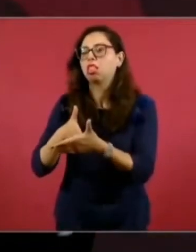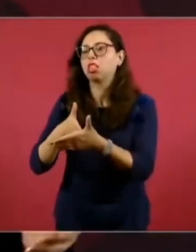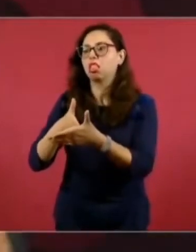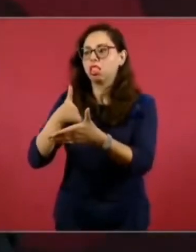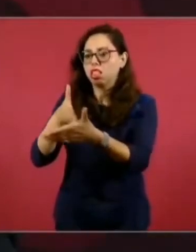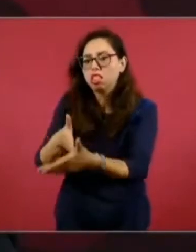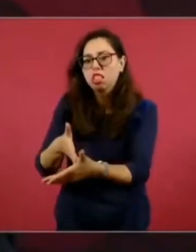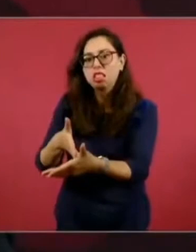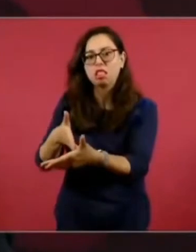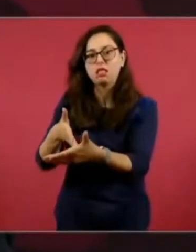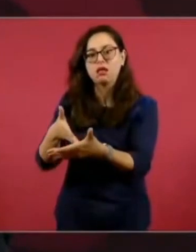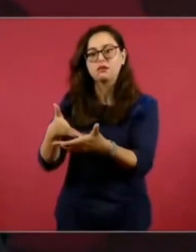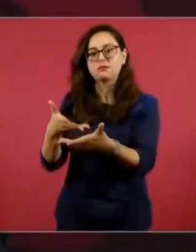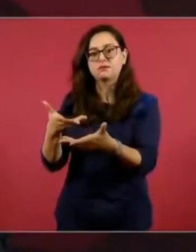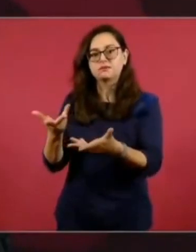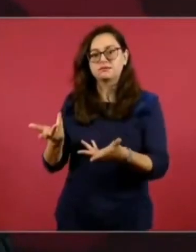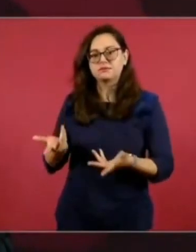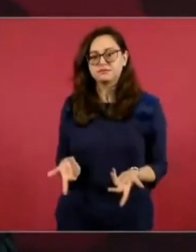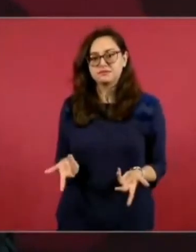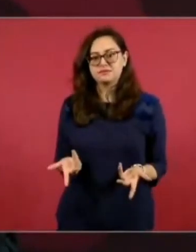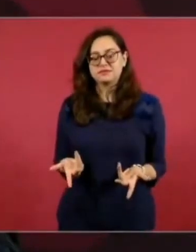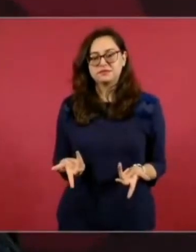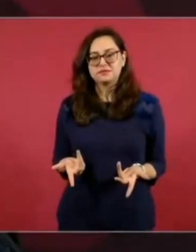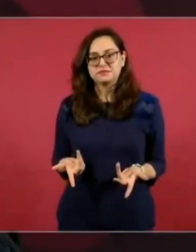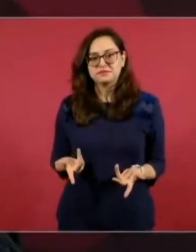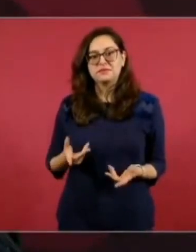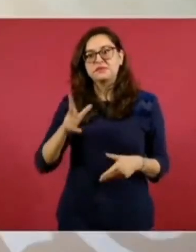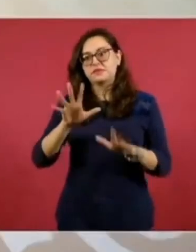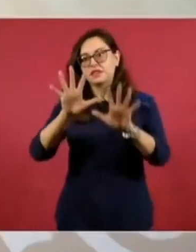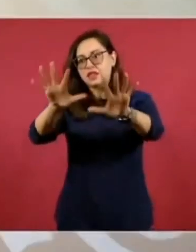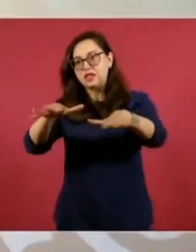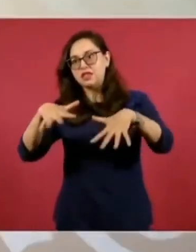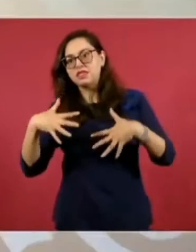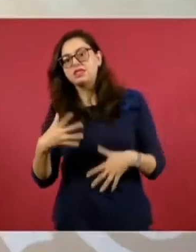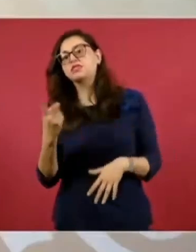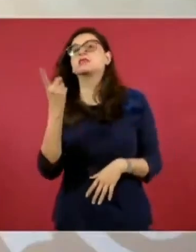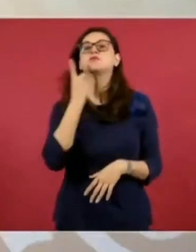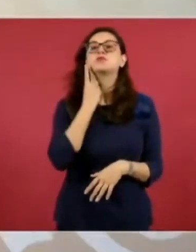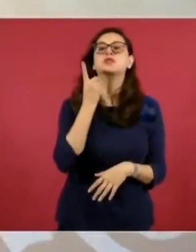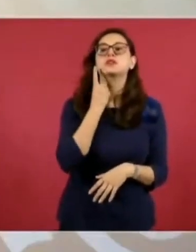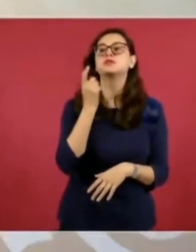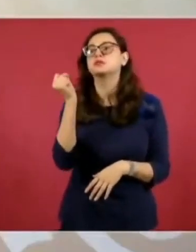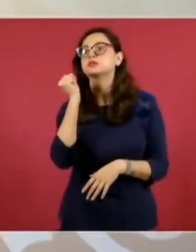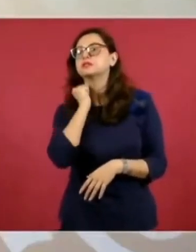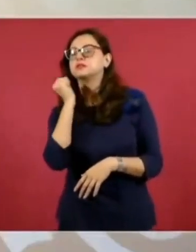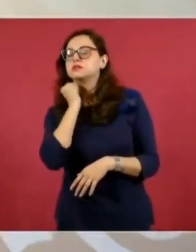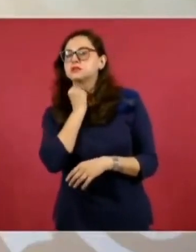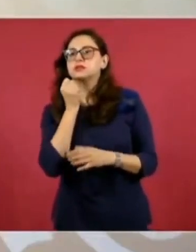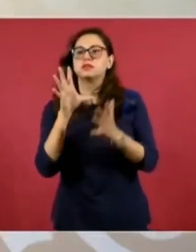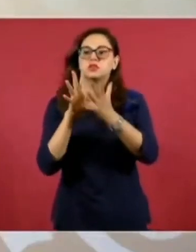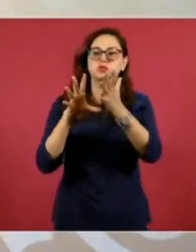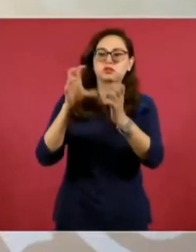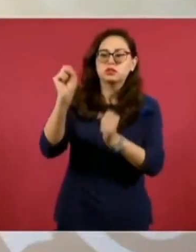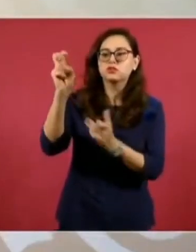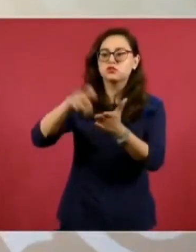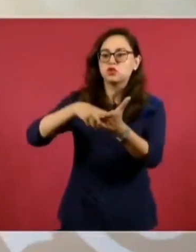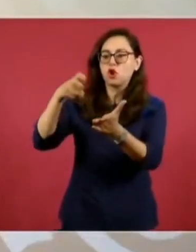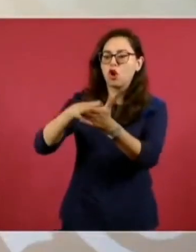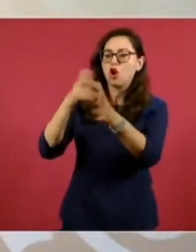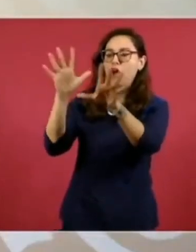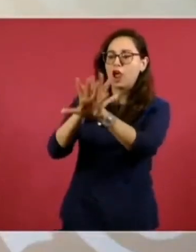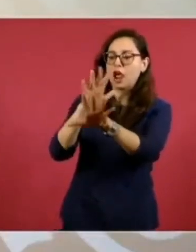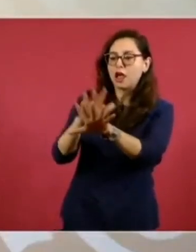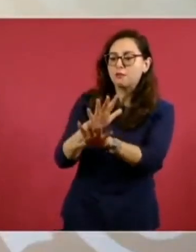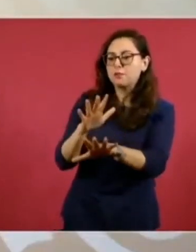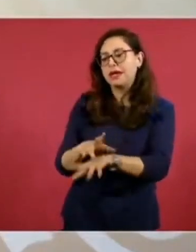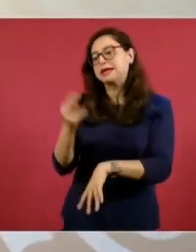tener mayoría calificada en el Congreso, porque solo teniendo mayoría calificada en el Congreso se puede